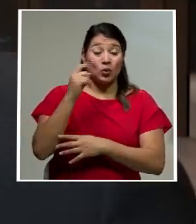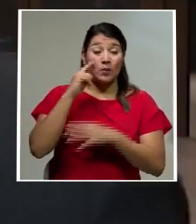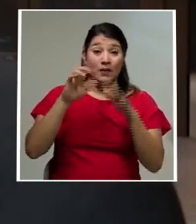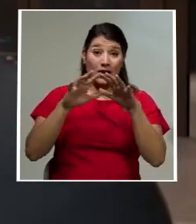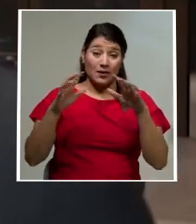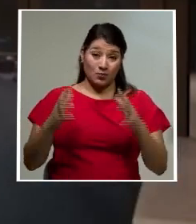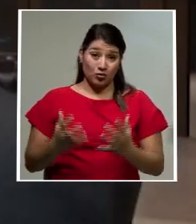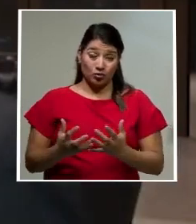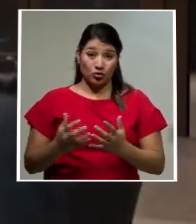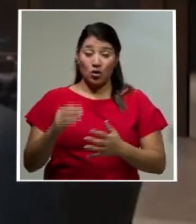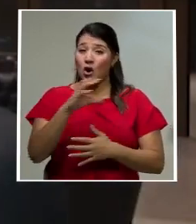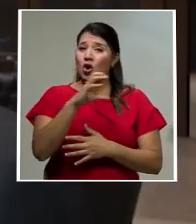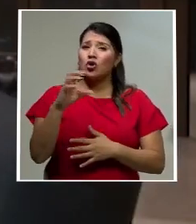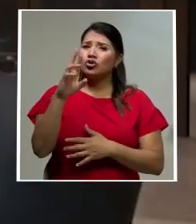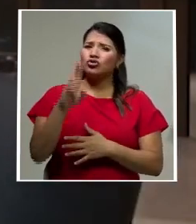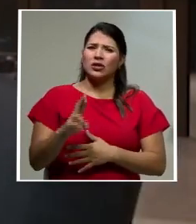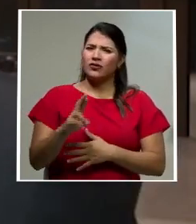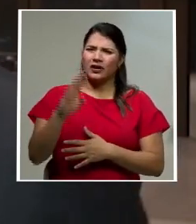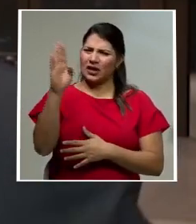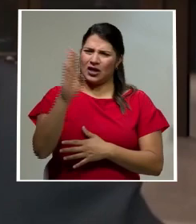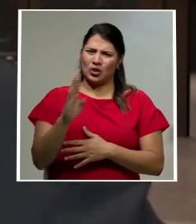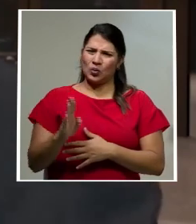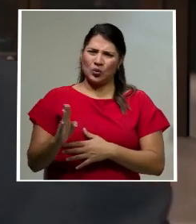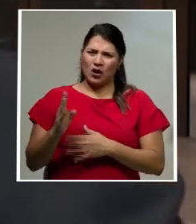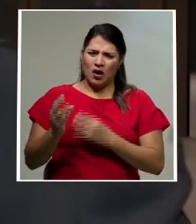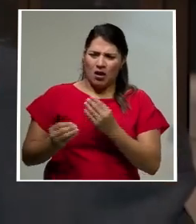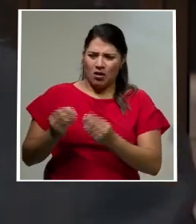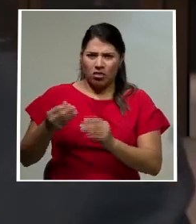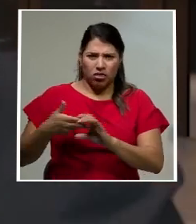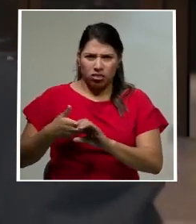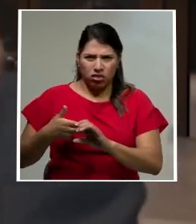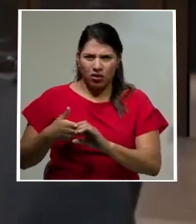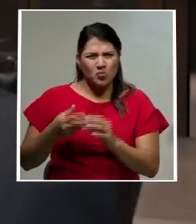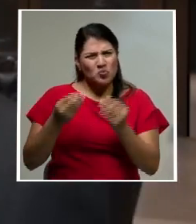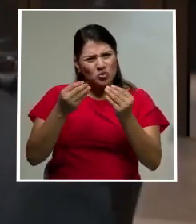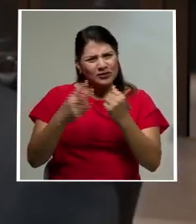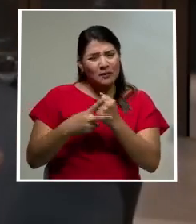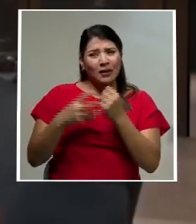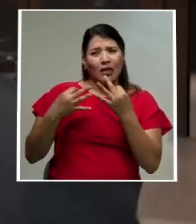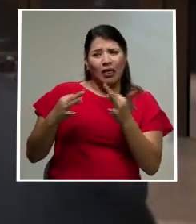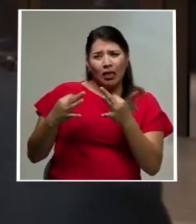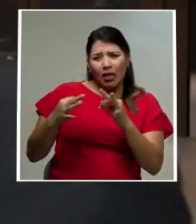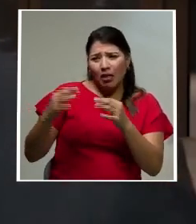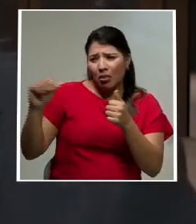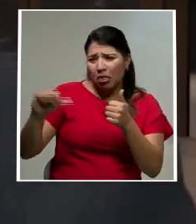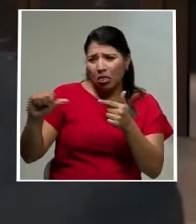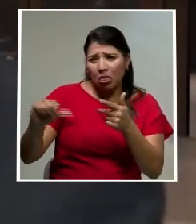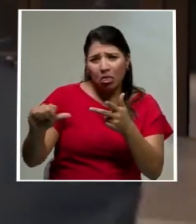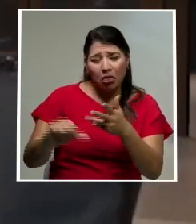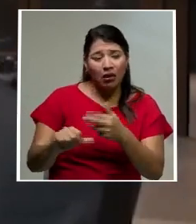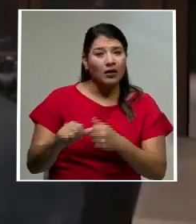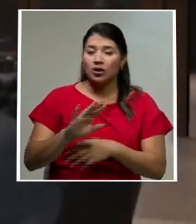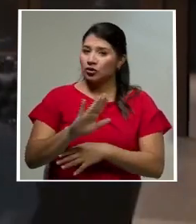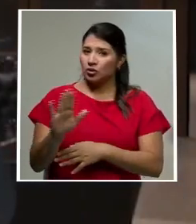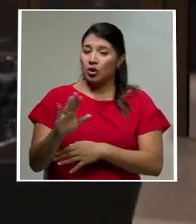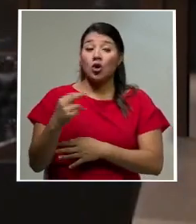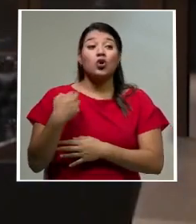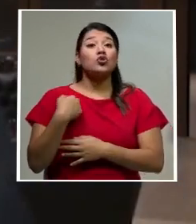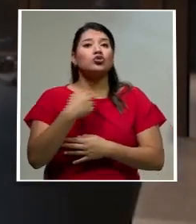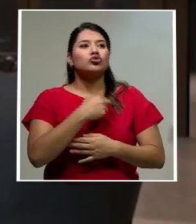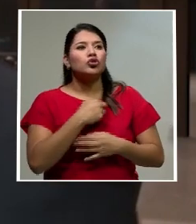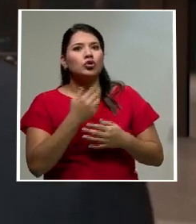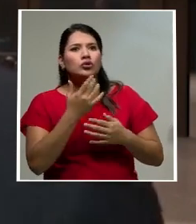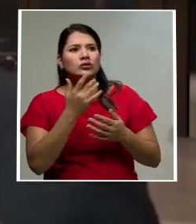humanidad. Costa Rica nunca ha sido un país petrolero. Todos los intentos de hacer exploraciones y explotaciones han fracasado. Nuestra riqueza está en lo